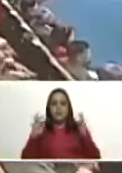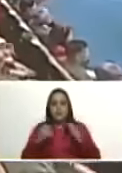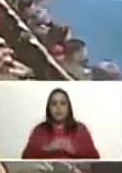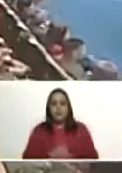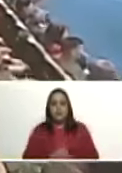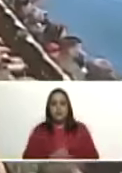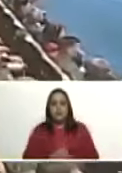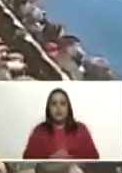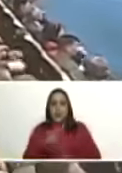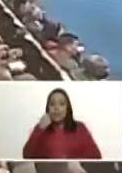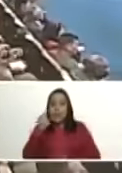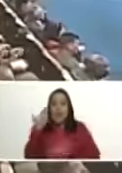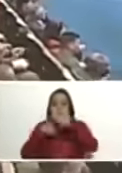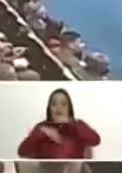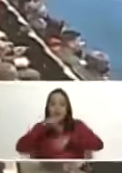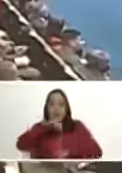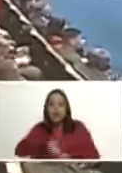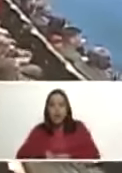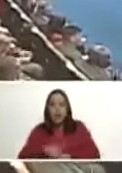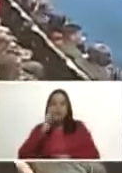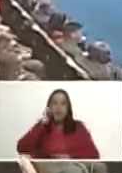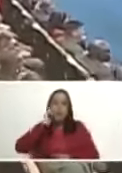Decía el libertador,